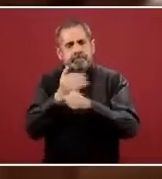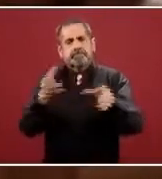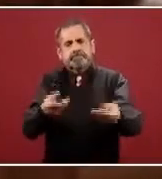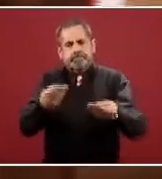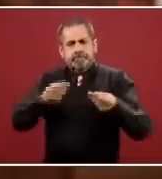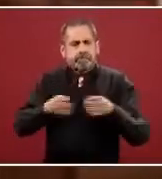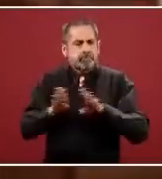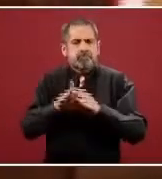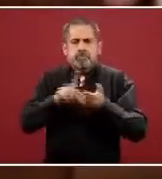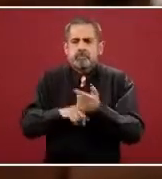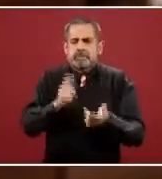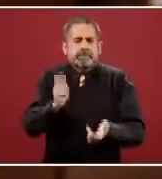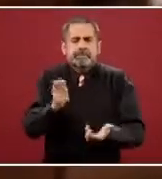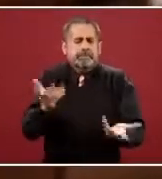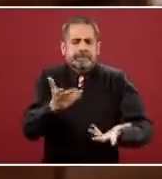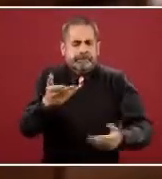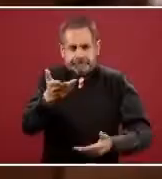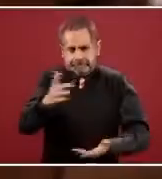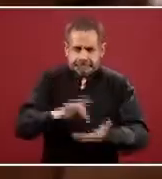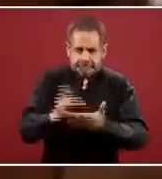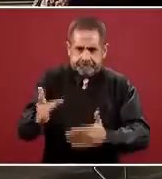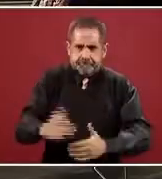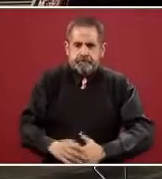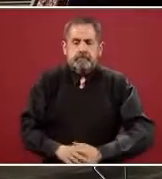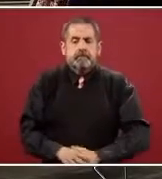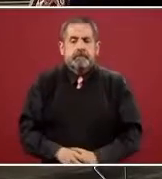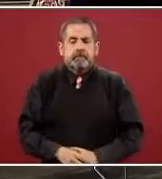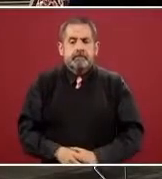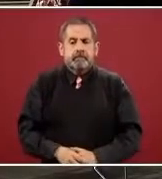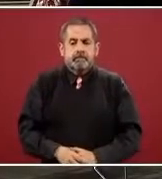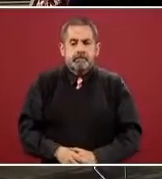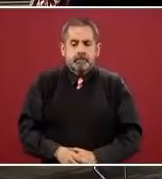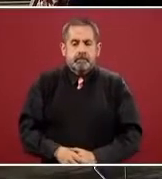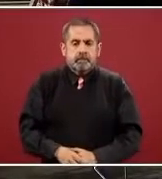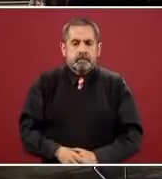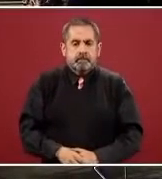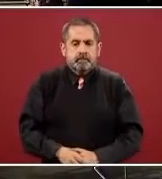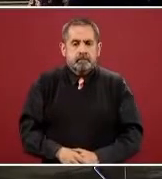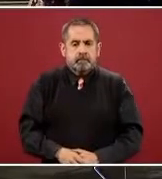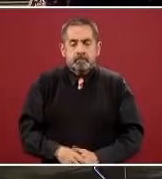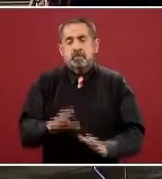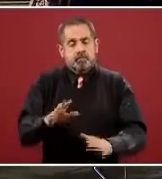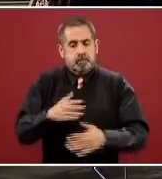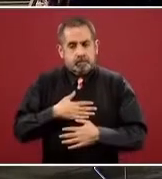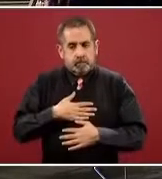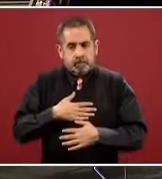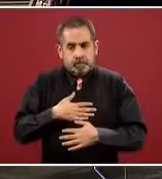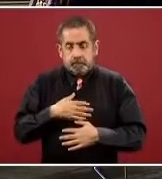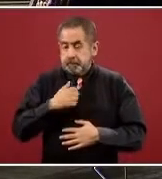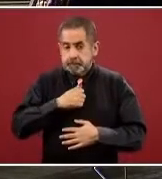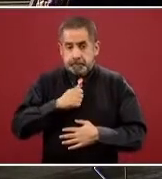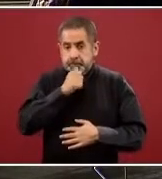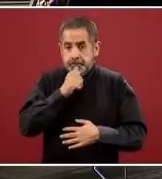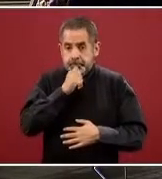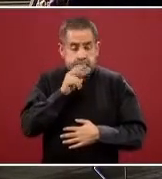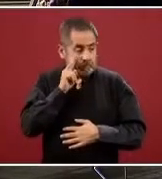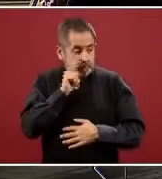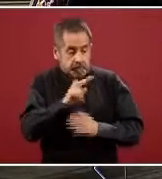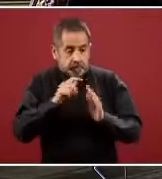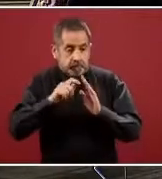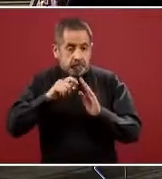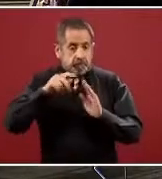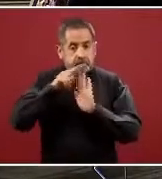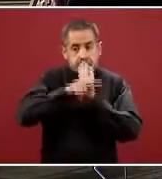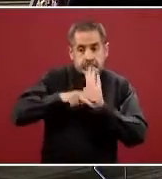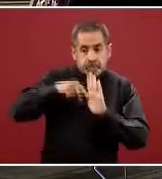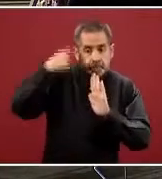como dependencia federal. Gracias. ¿Cómo no? En lo personal no me ha tocado ver el video como